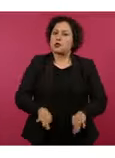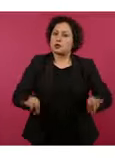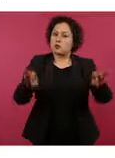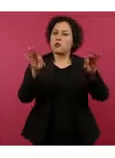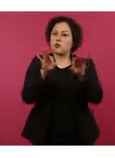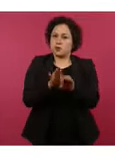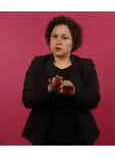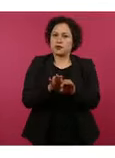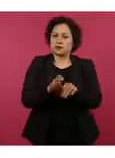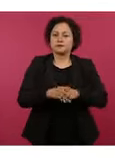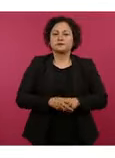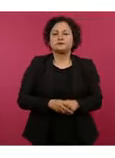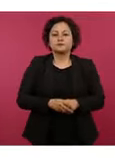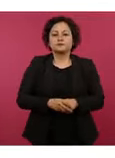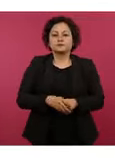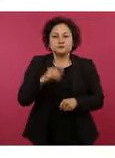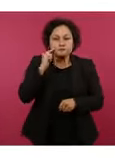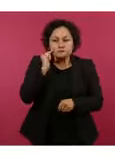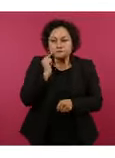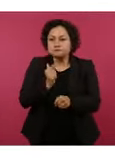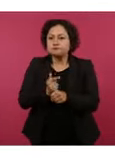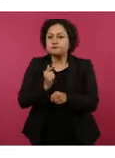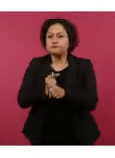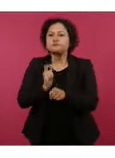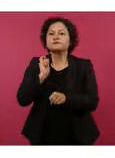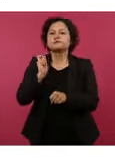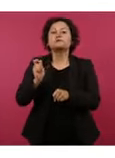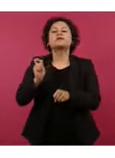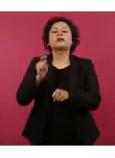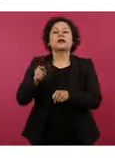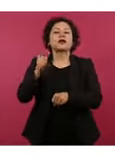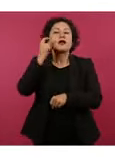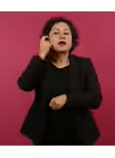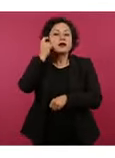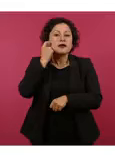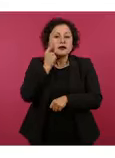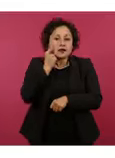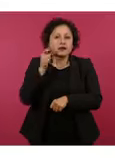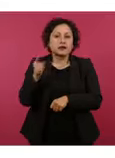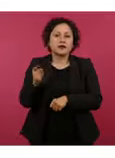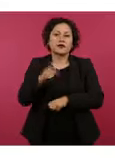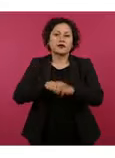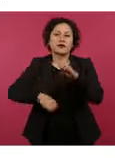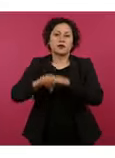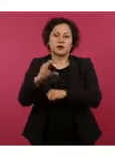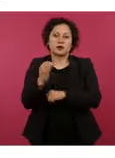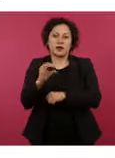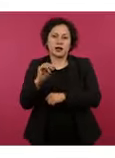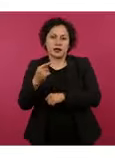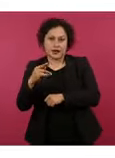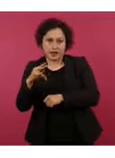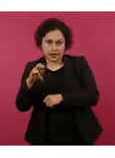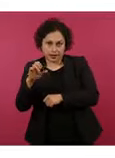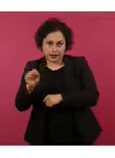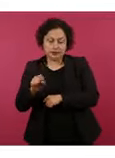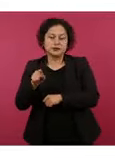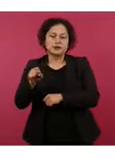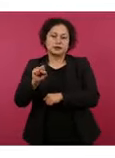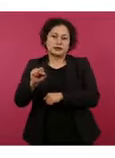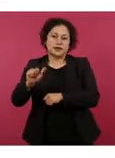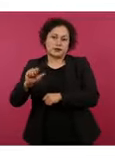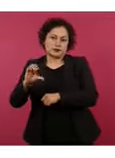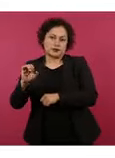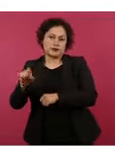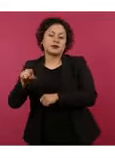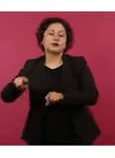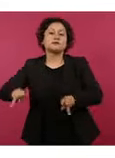nacional, nos encontramos en Chilpancingo, Guerrero, con Capetrom, servicio Cajeles, SADCB, con el litro